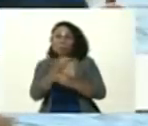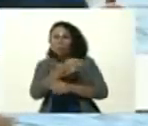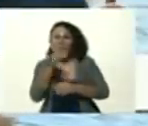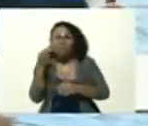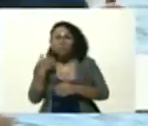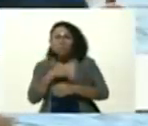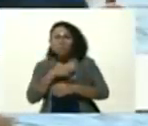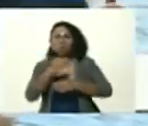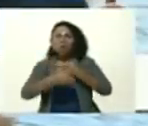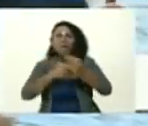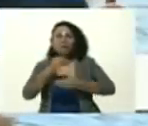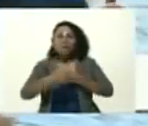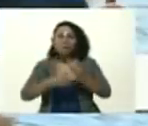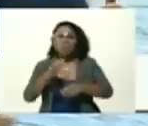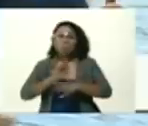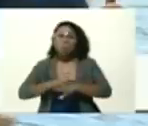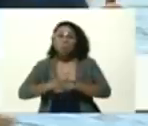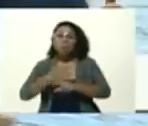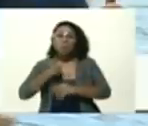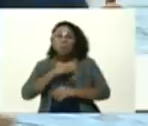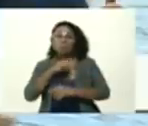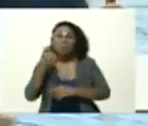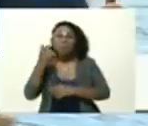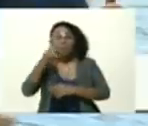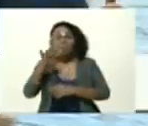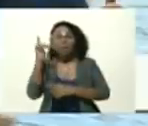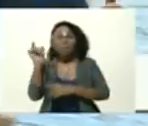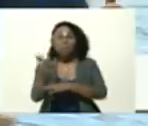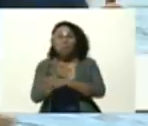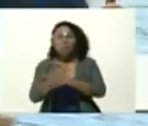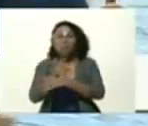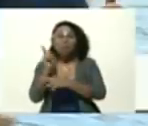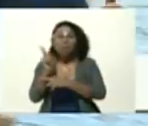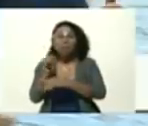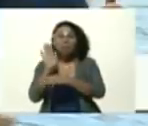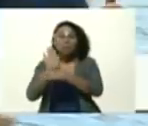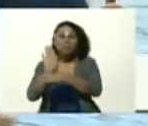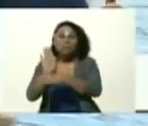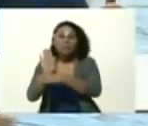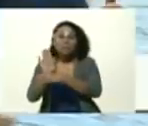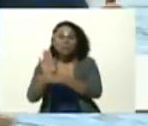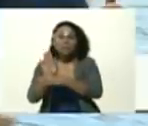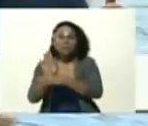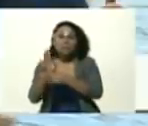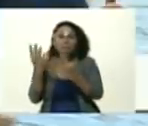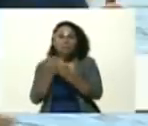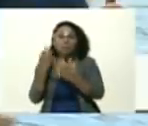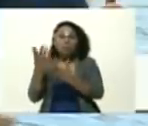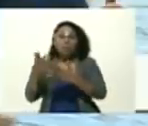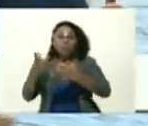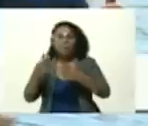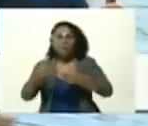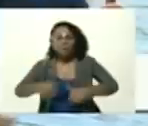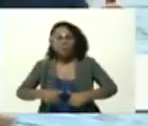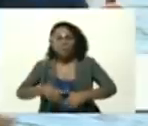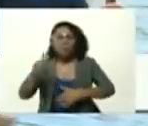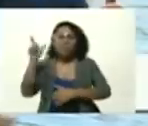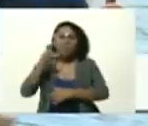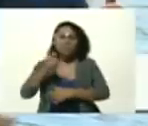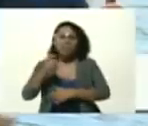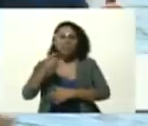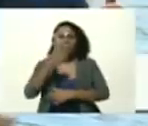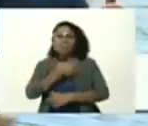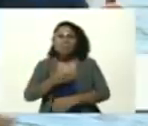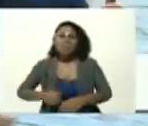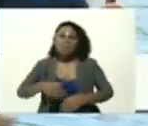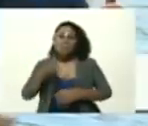presidente, el que estamos haciendo, porque nuestro pueblo cuenta con un gobierno que está allí con ellos, haciendo todos los esfuerzos necesarios, presidente.